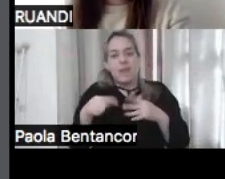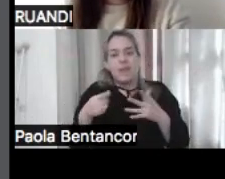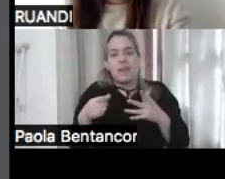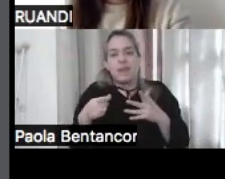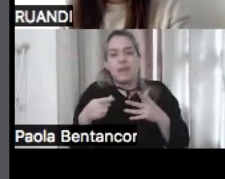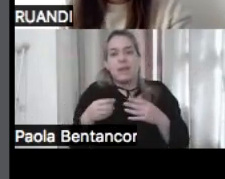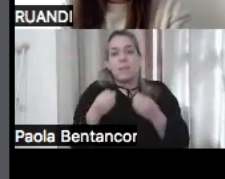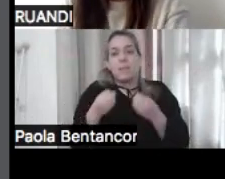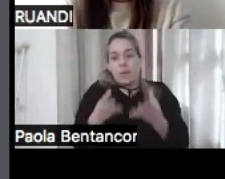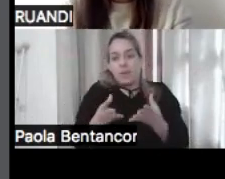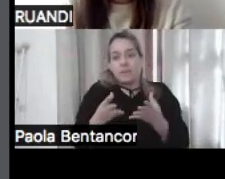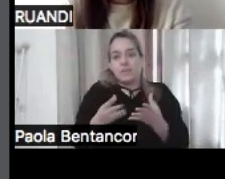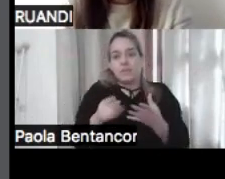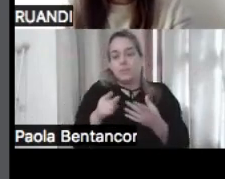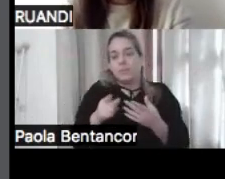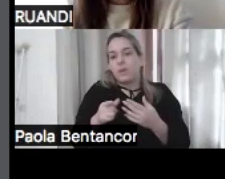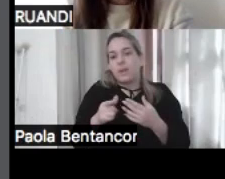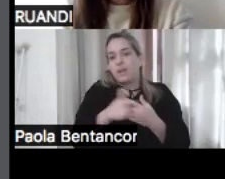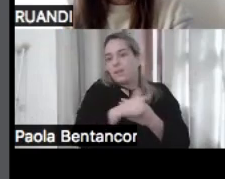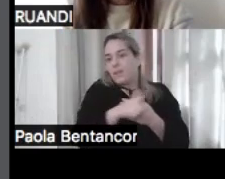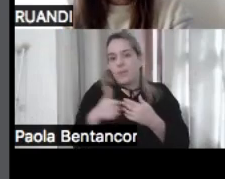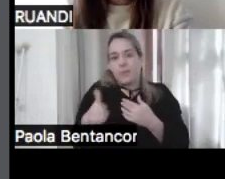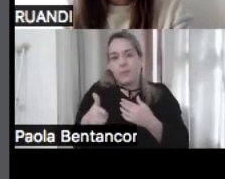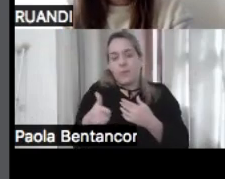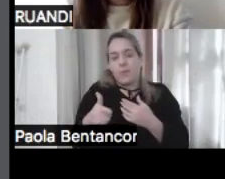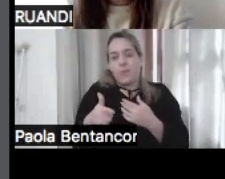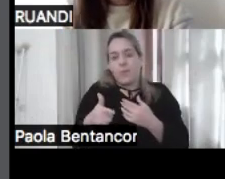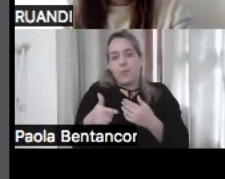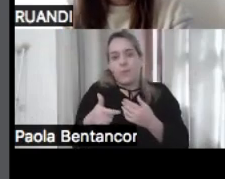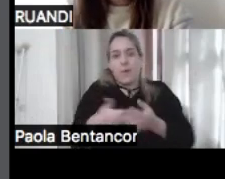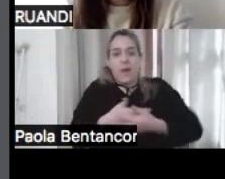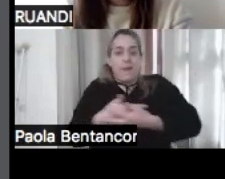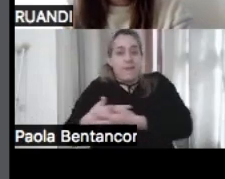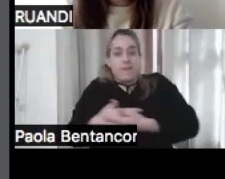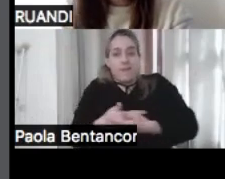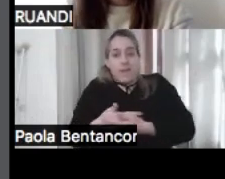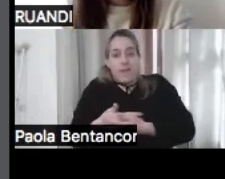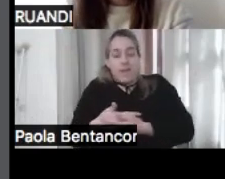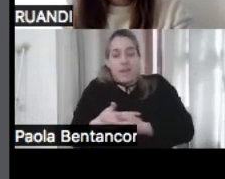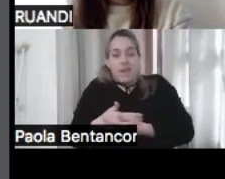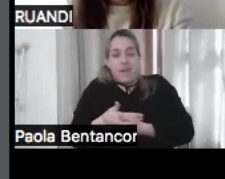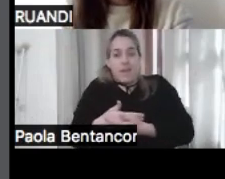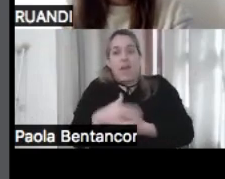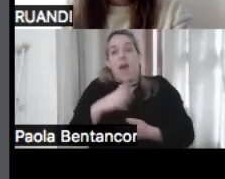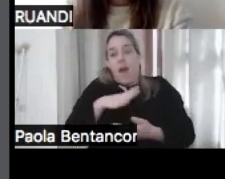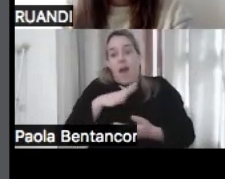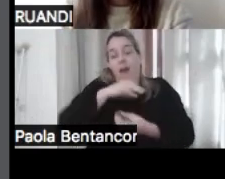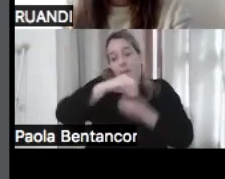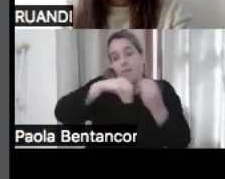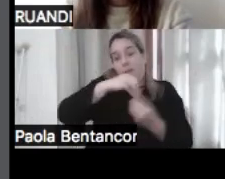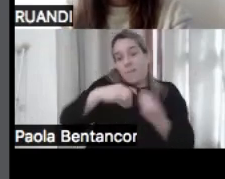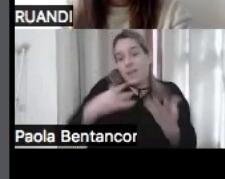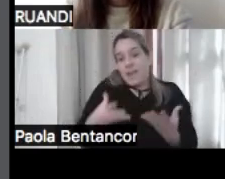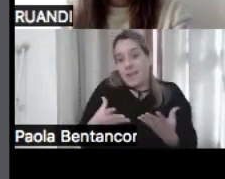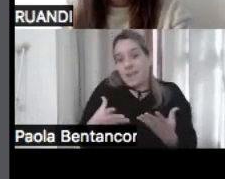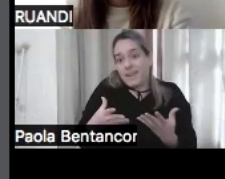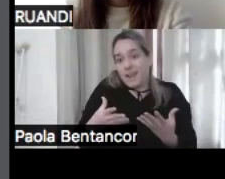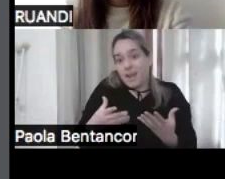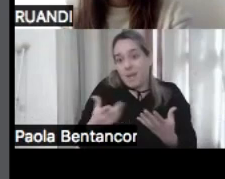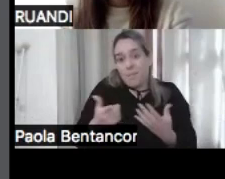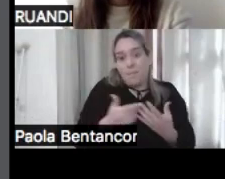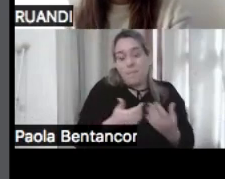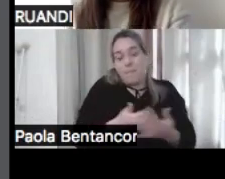justamente de no hay bebé sin familia, no hay, y cuando hablamos de familia no estamos